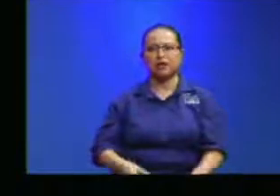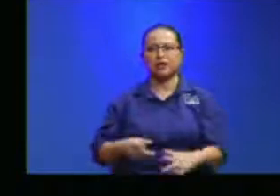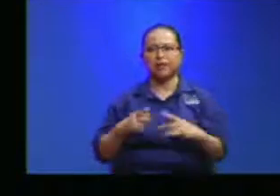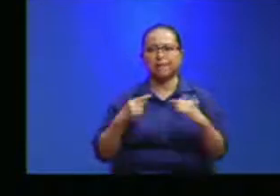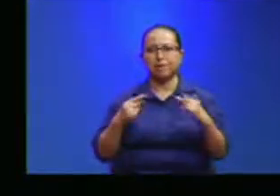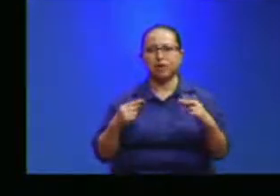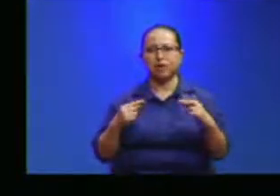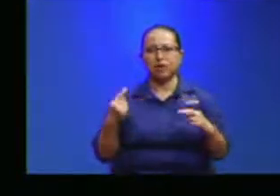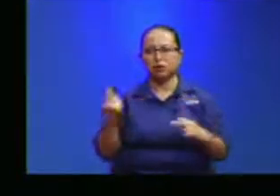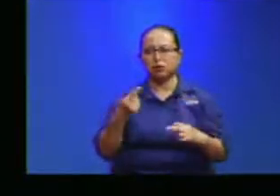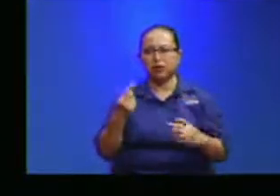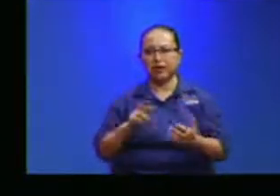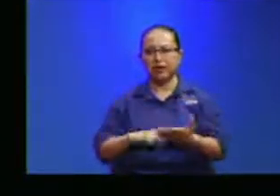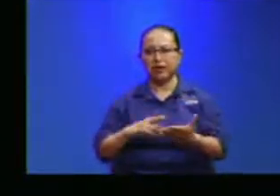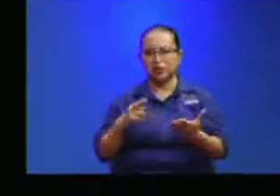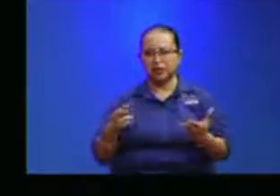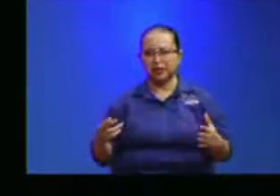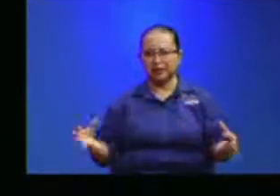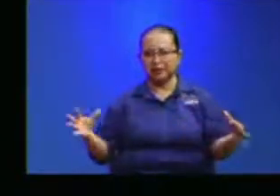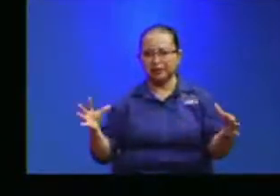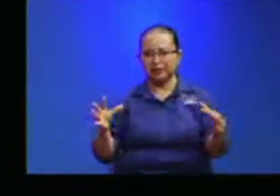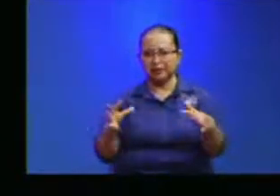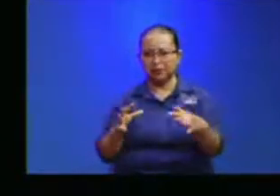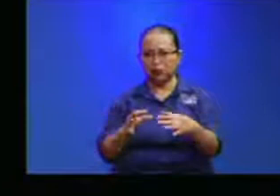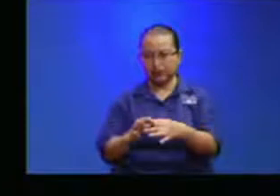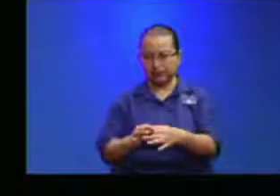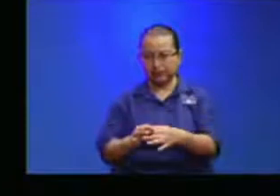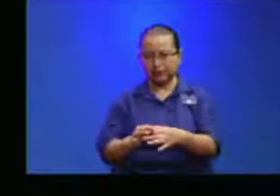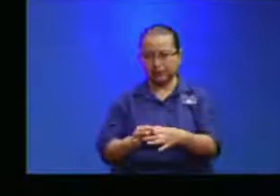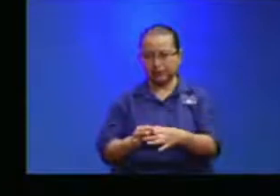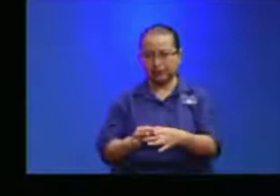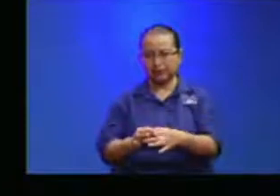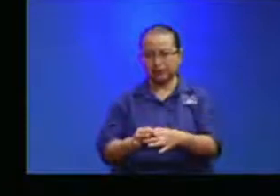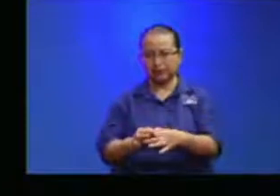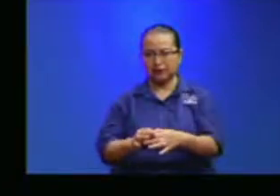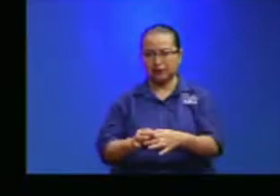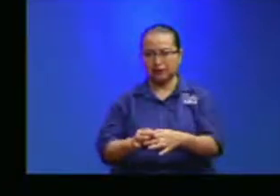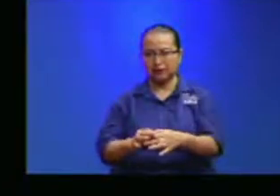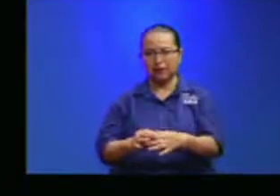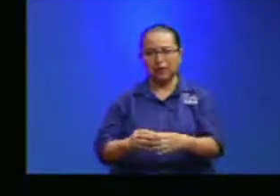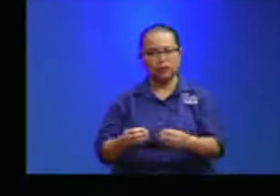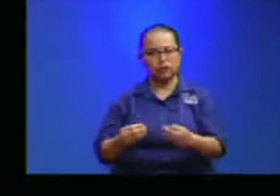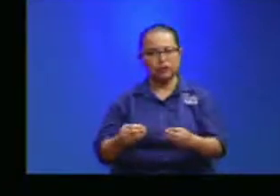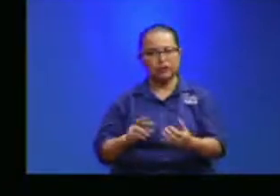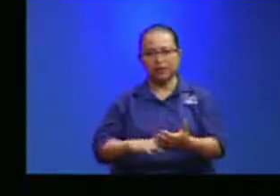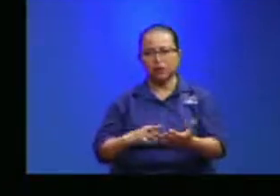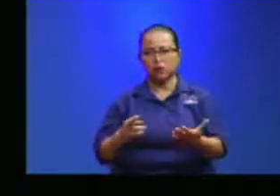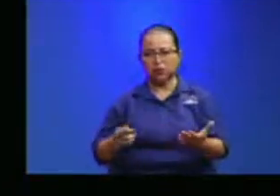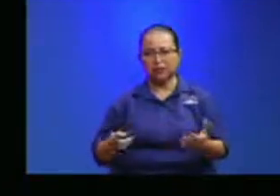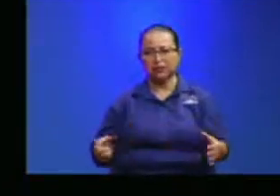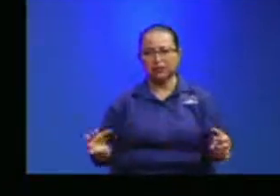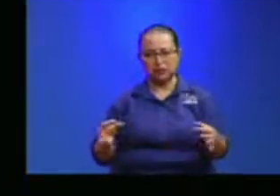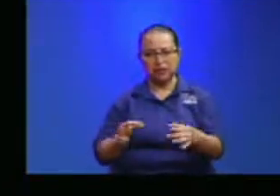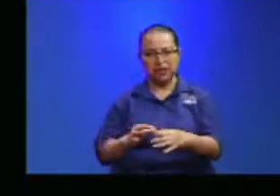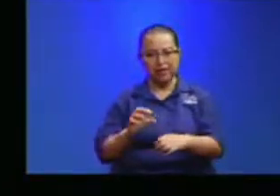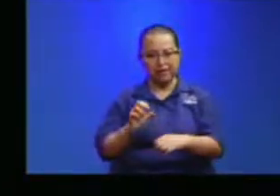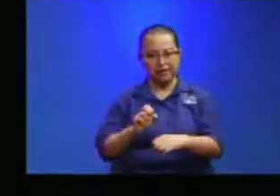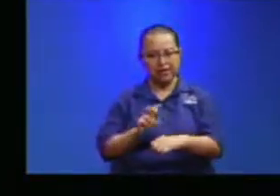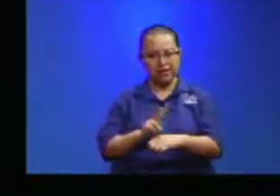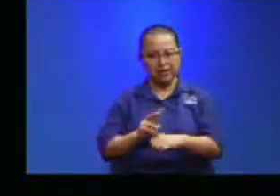de que todas las religiones se unan y hay un montón de religiones que están uniendo evangélicas